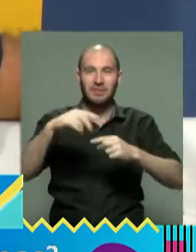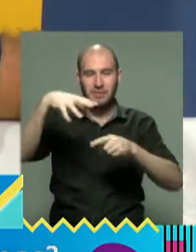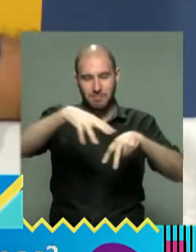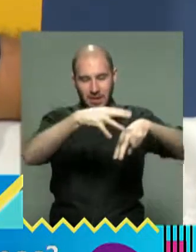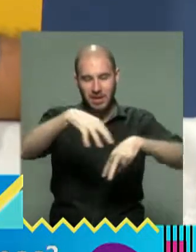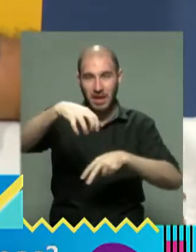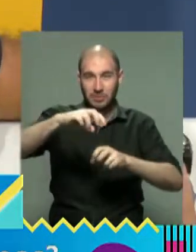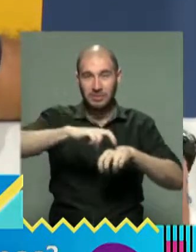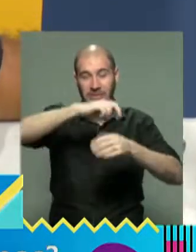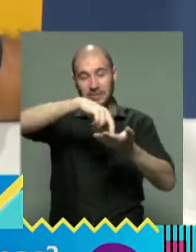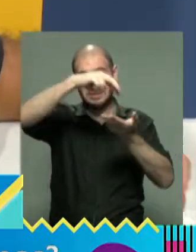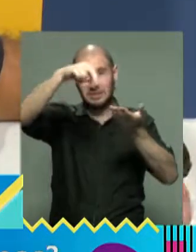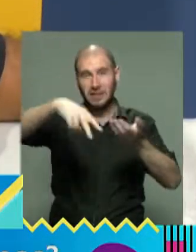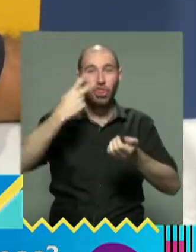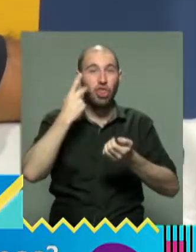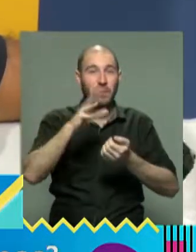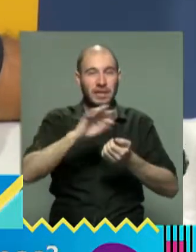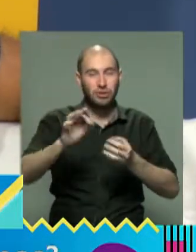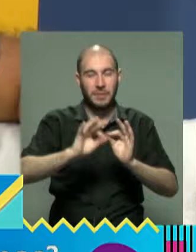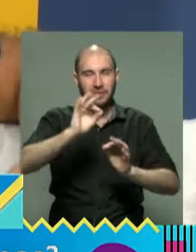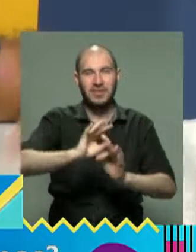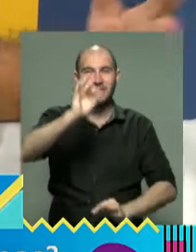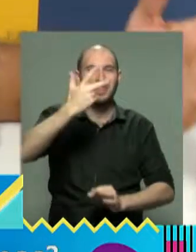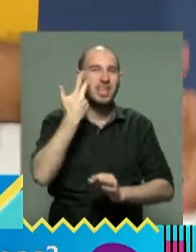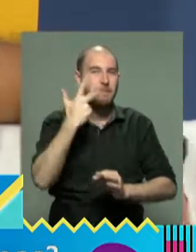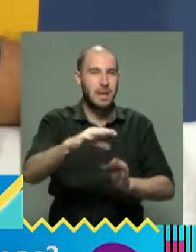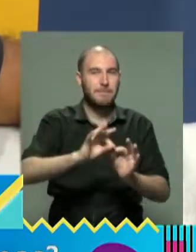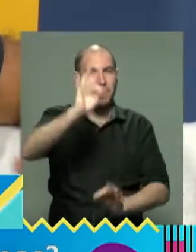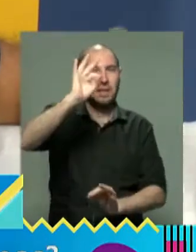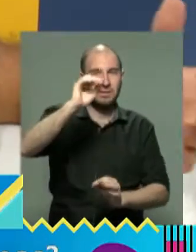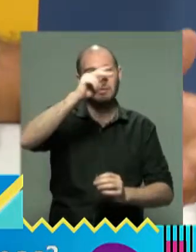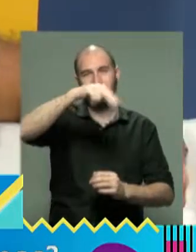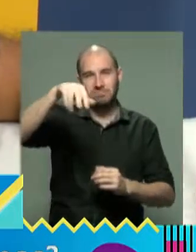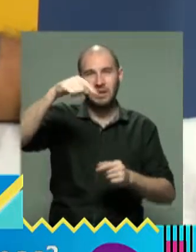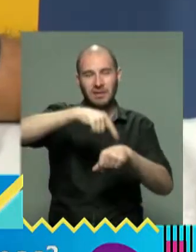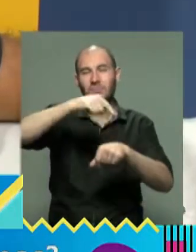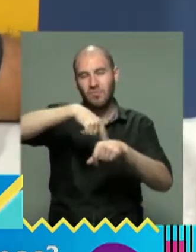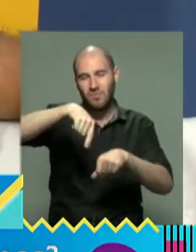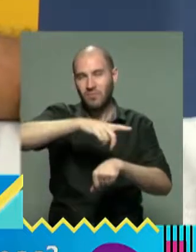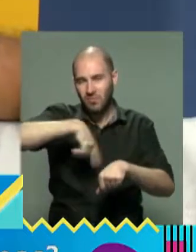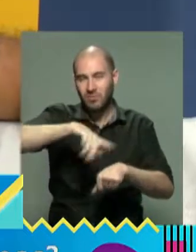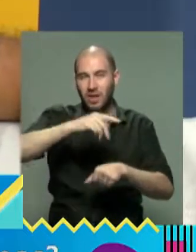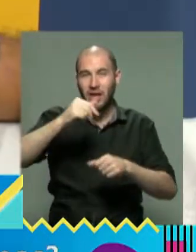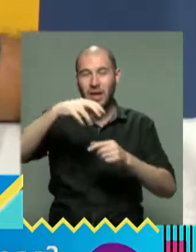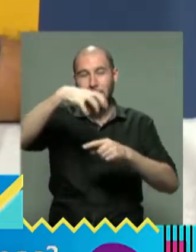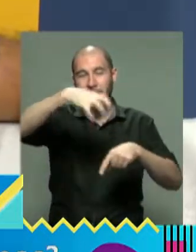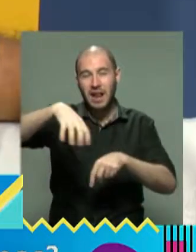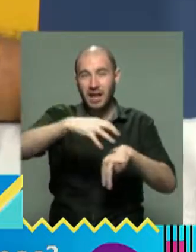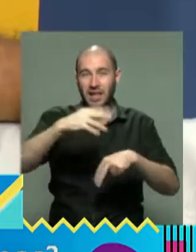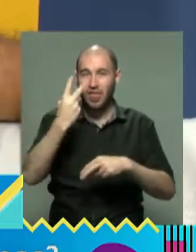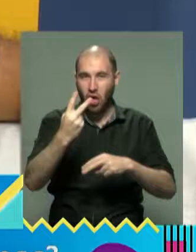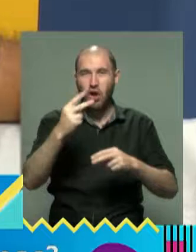que cuando saltas de 2.500 metros, 3.000 metros, más alto todavía, tenés mucho tiempo, tenés 2 paracaídas, tenés